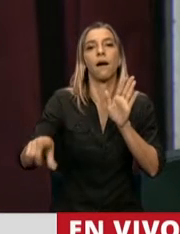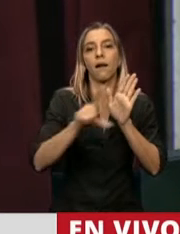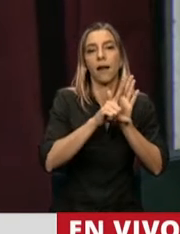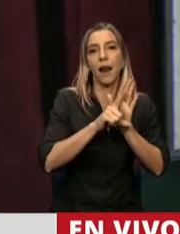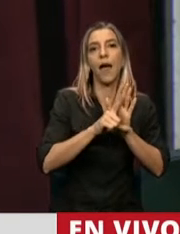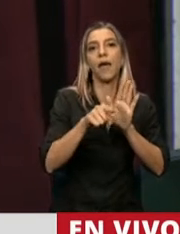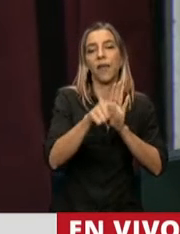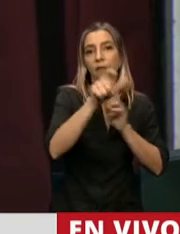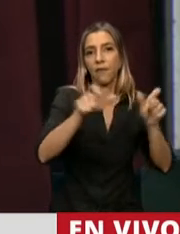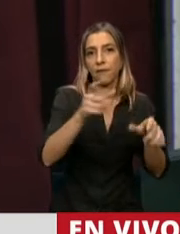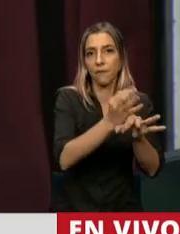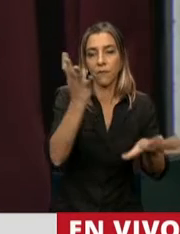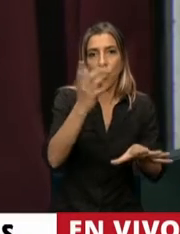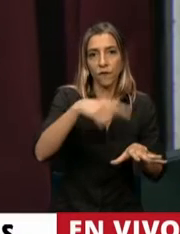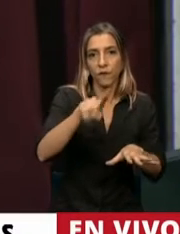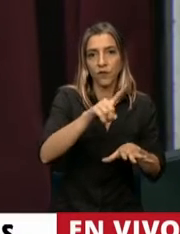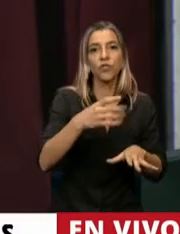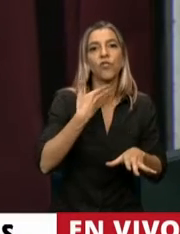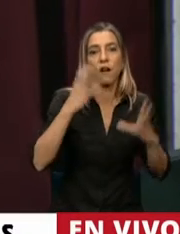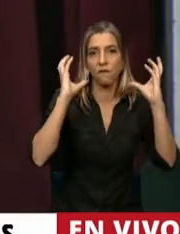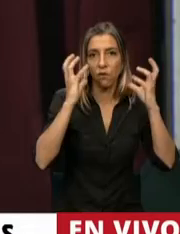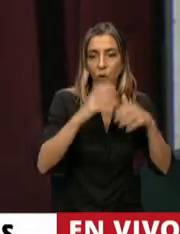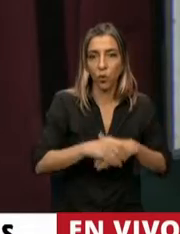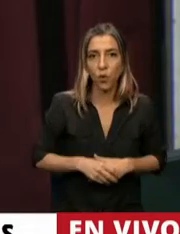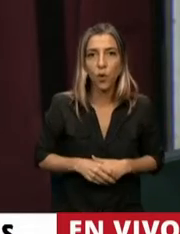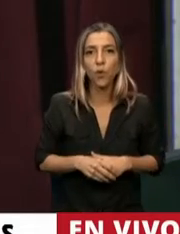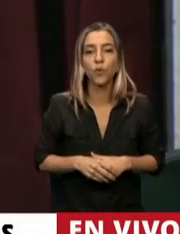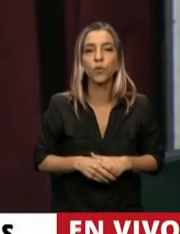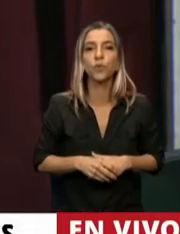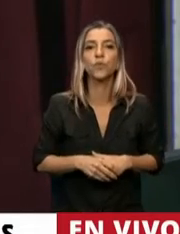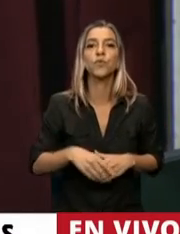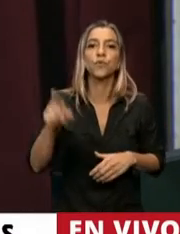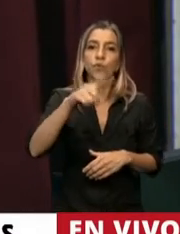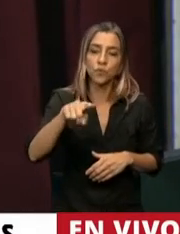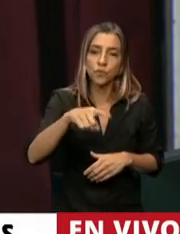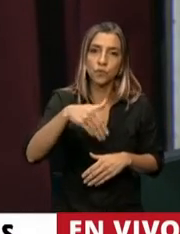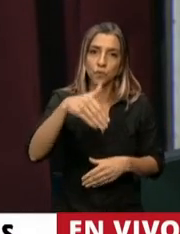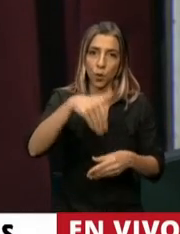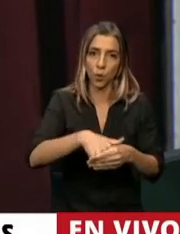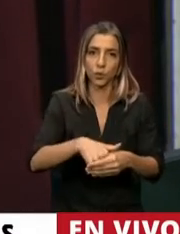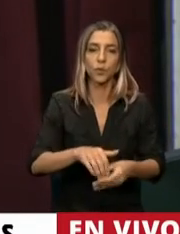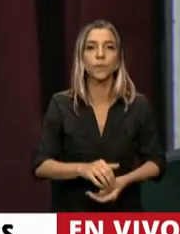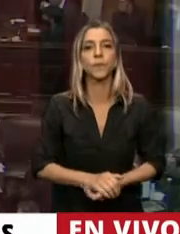audiología sírvanse marcar su voto